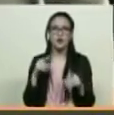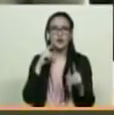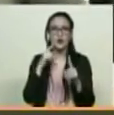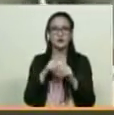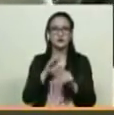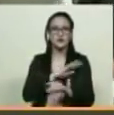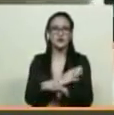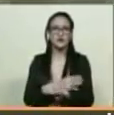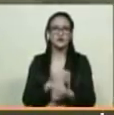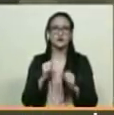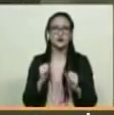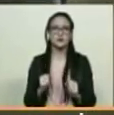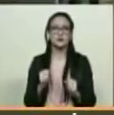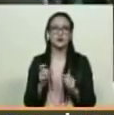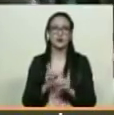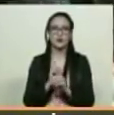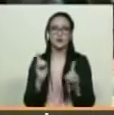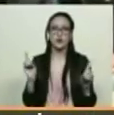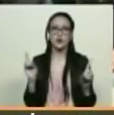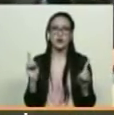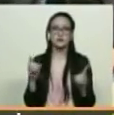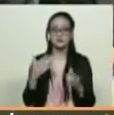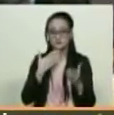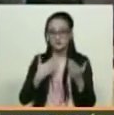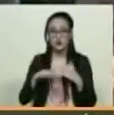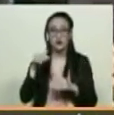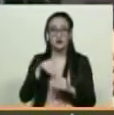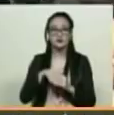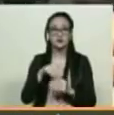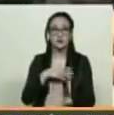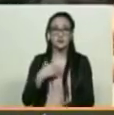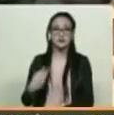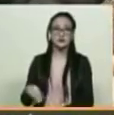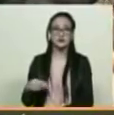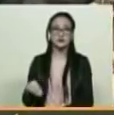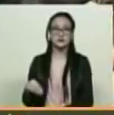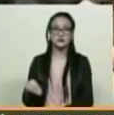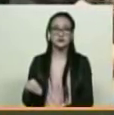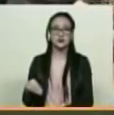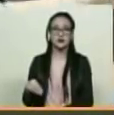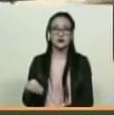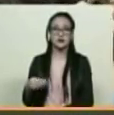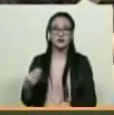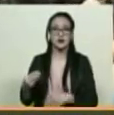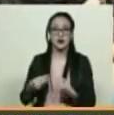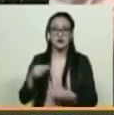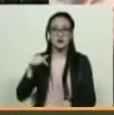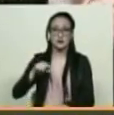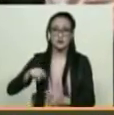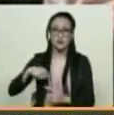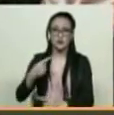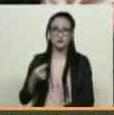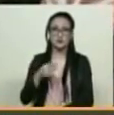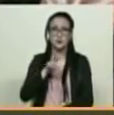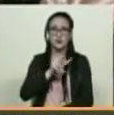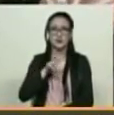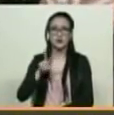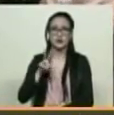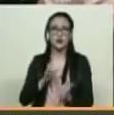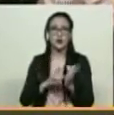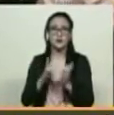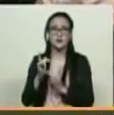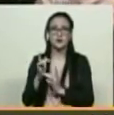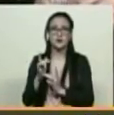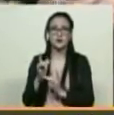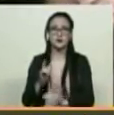el fortalecimiento de la democracia de cara a las elecciones presidenciales que se realizarán en nuestro país el próximo 22 de